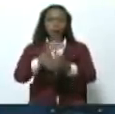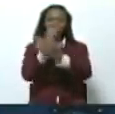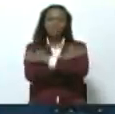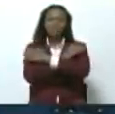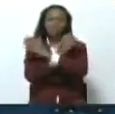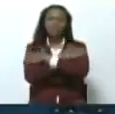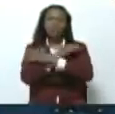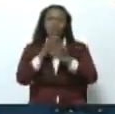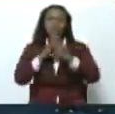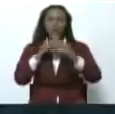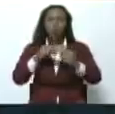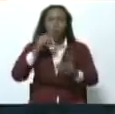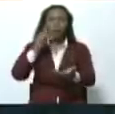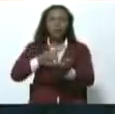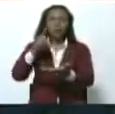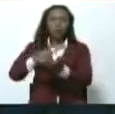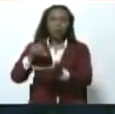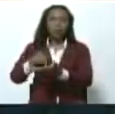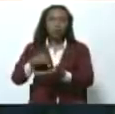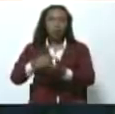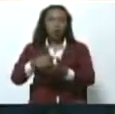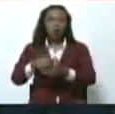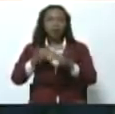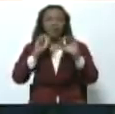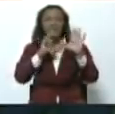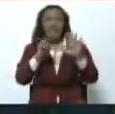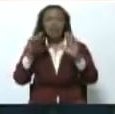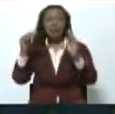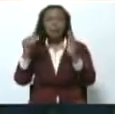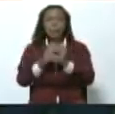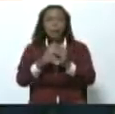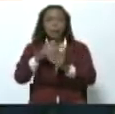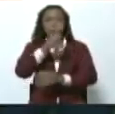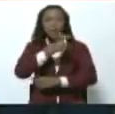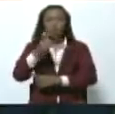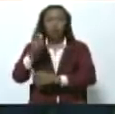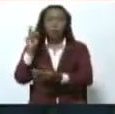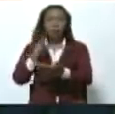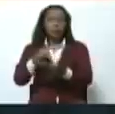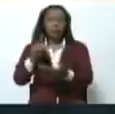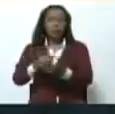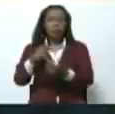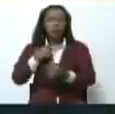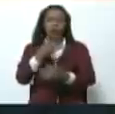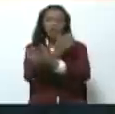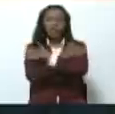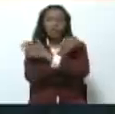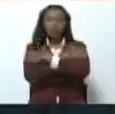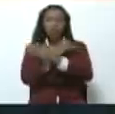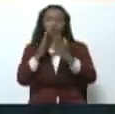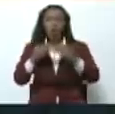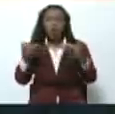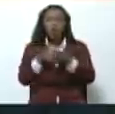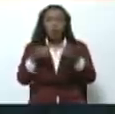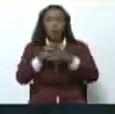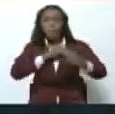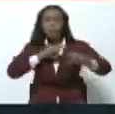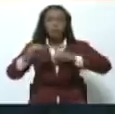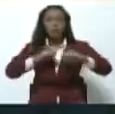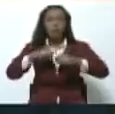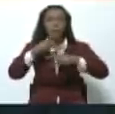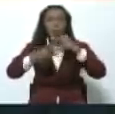Felicito a todos los candidatos y candidatas, más de 70.000. Felicito a todos los partidos y movimientos